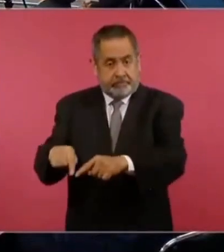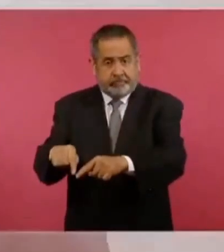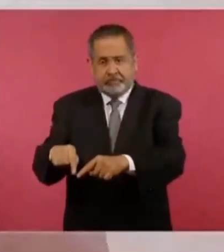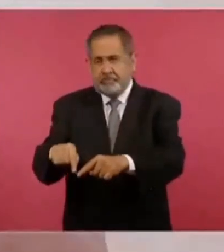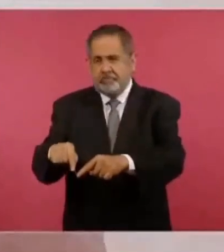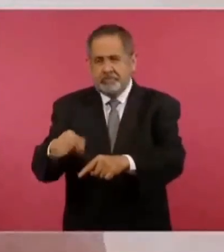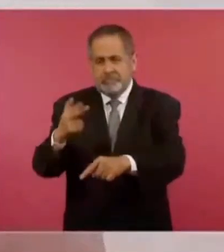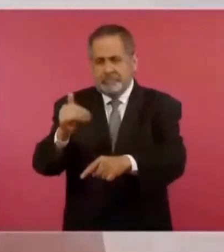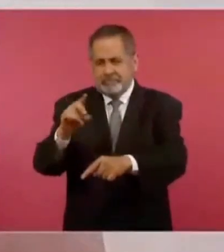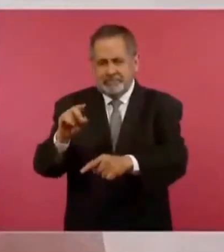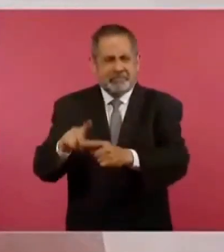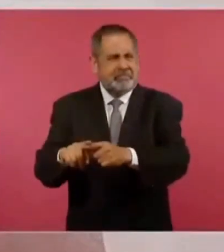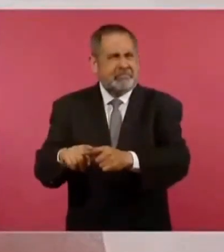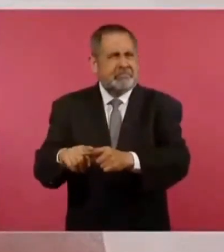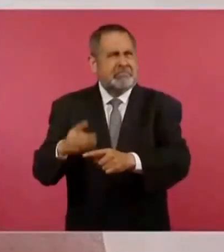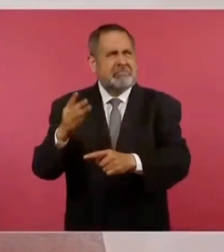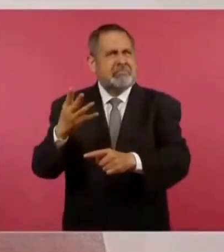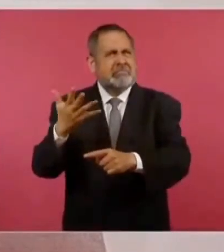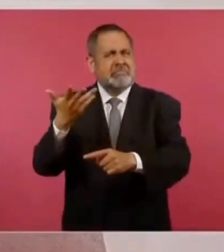3, 5, 10